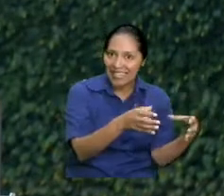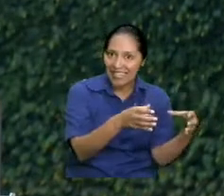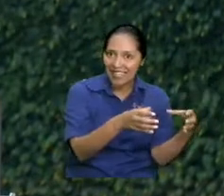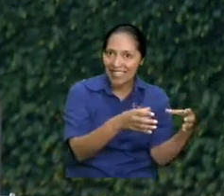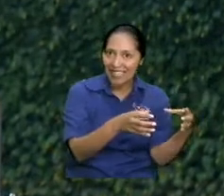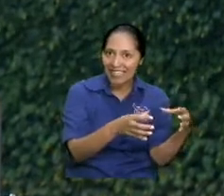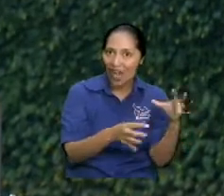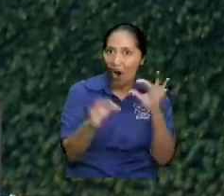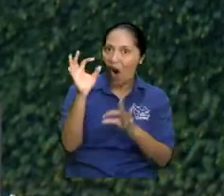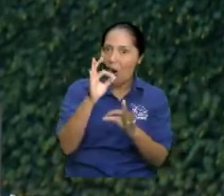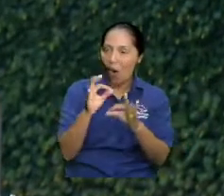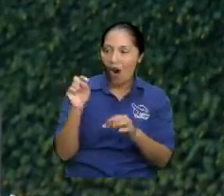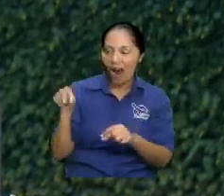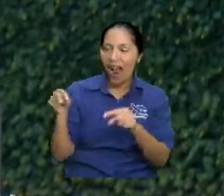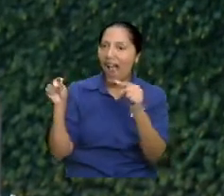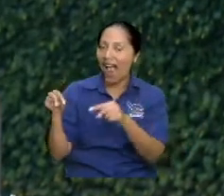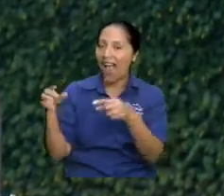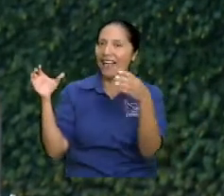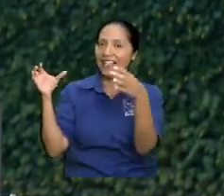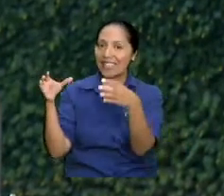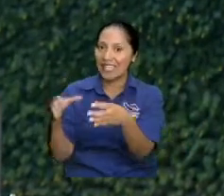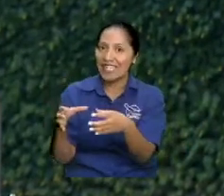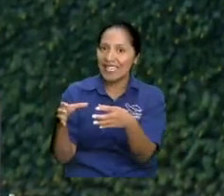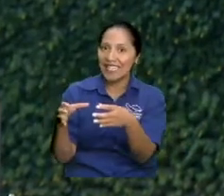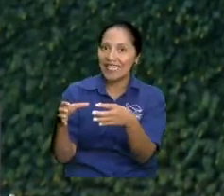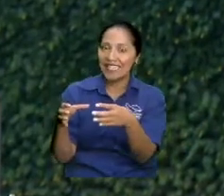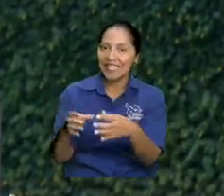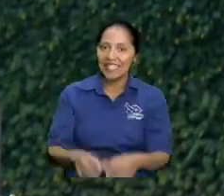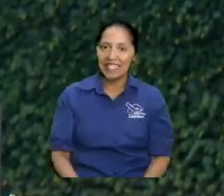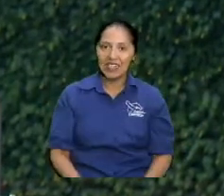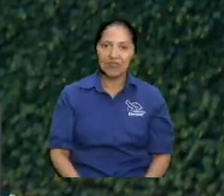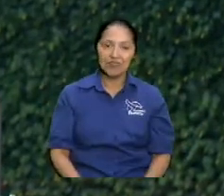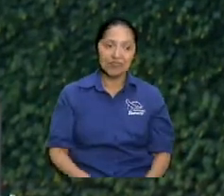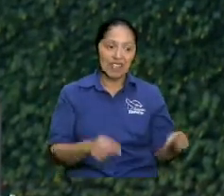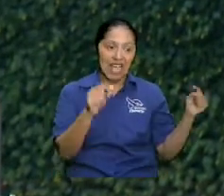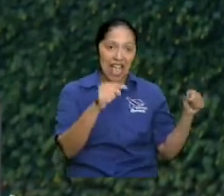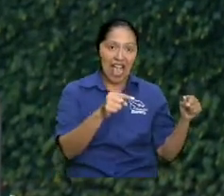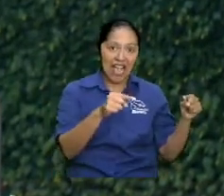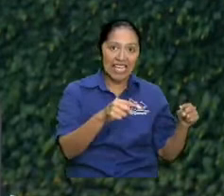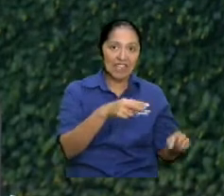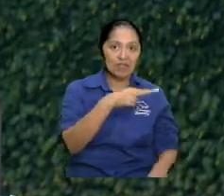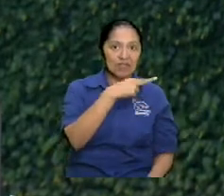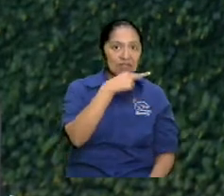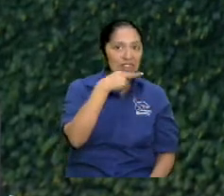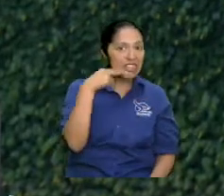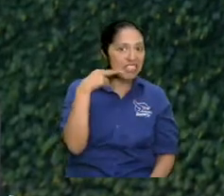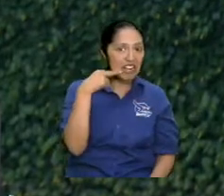plata. Porque si va a la otra zona, y lo que sea.